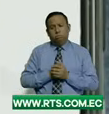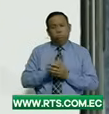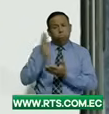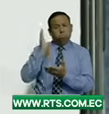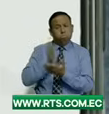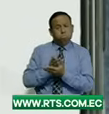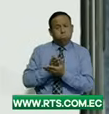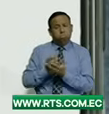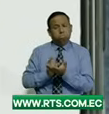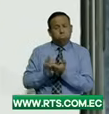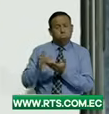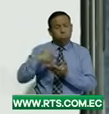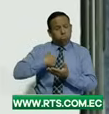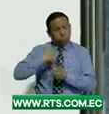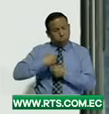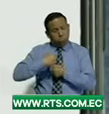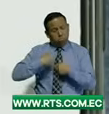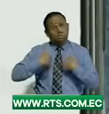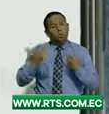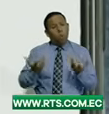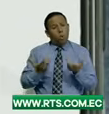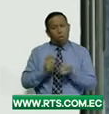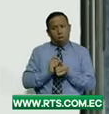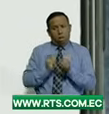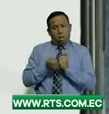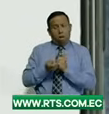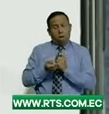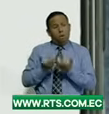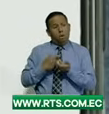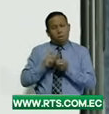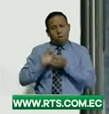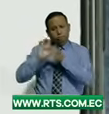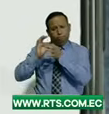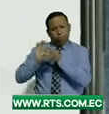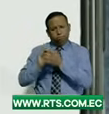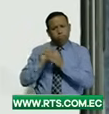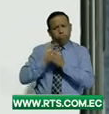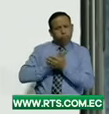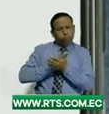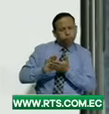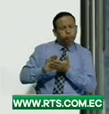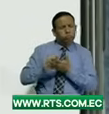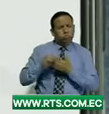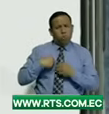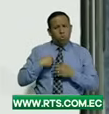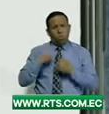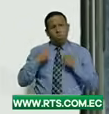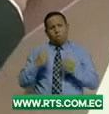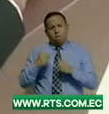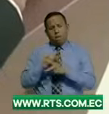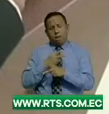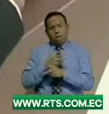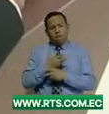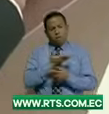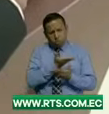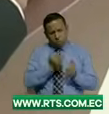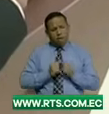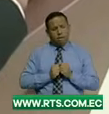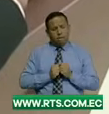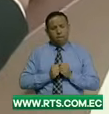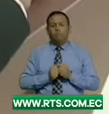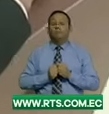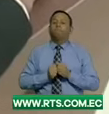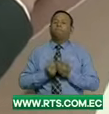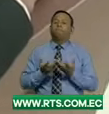y utilizar algo para arreglar el sumario que me han de poner, no es mucho en comparación con el riesgo que estoy corriendo, doctor. El acuerdo